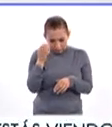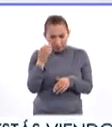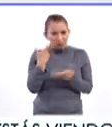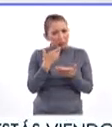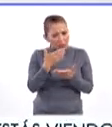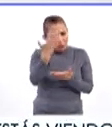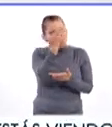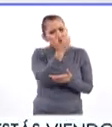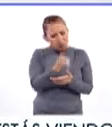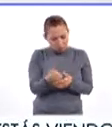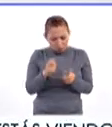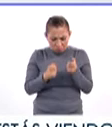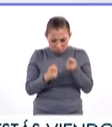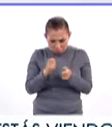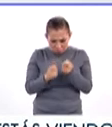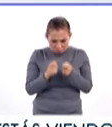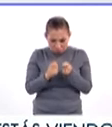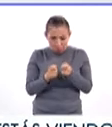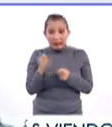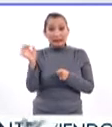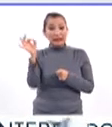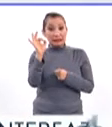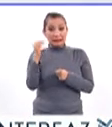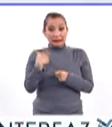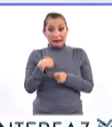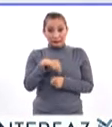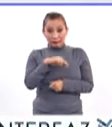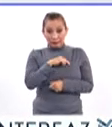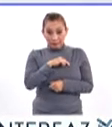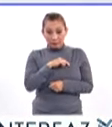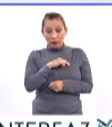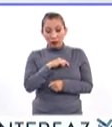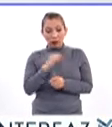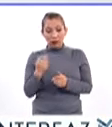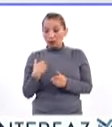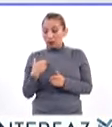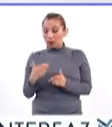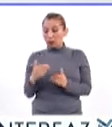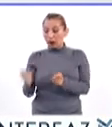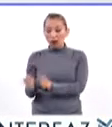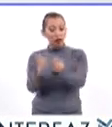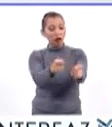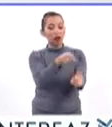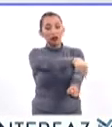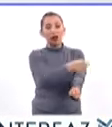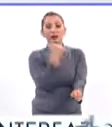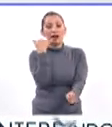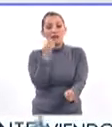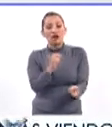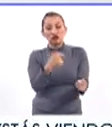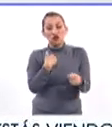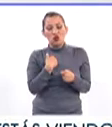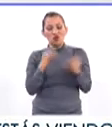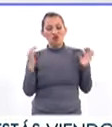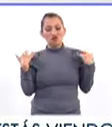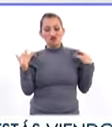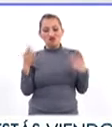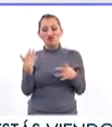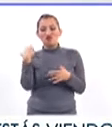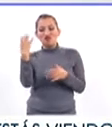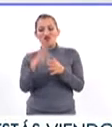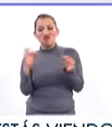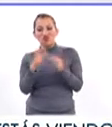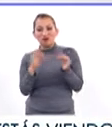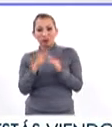algunas habilidades. Sí, nosotros hemos delegado esta parte de exposición, esta